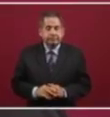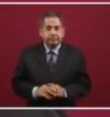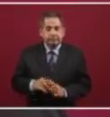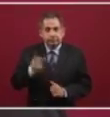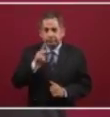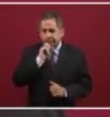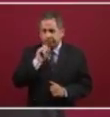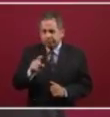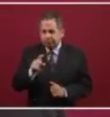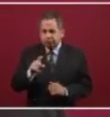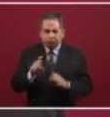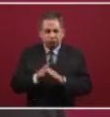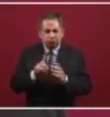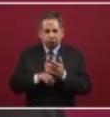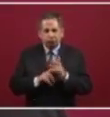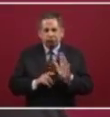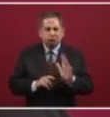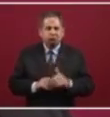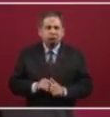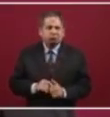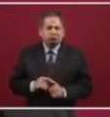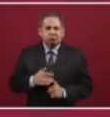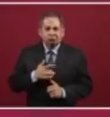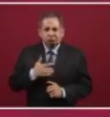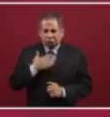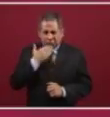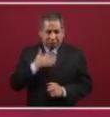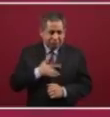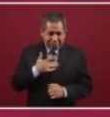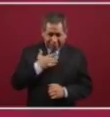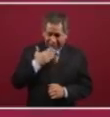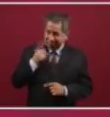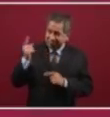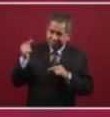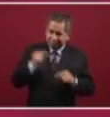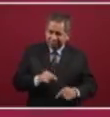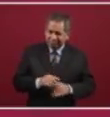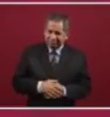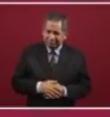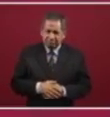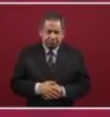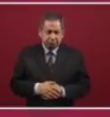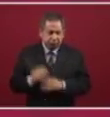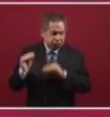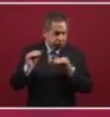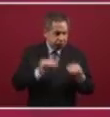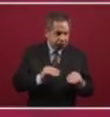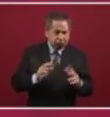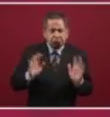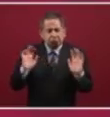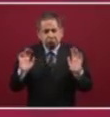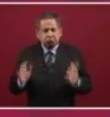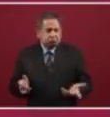pero no tendría yo, la verdad, ningún inconveniente